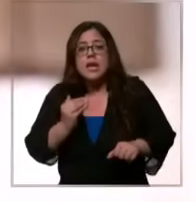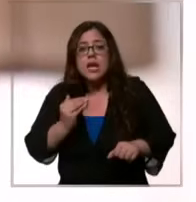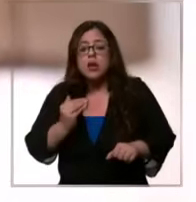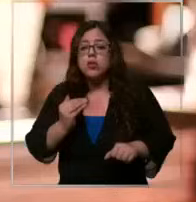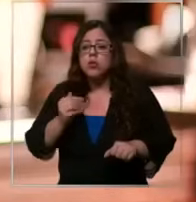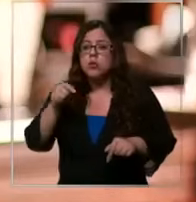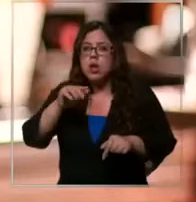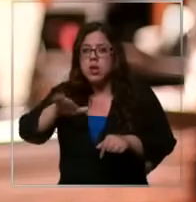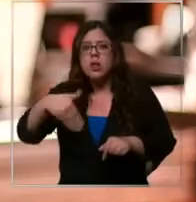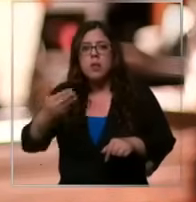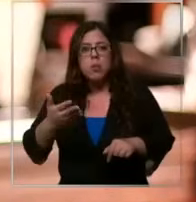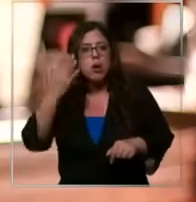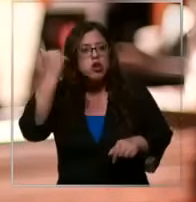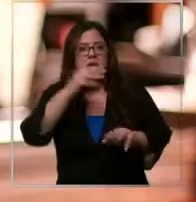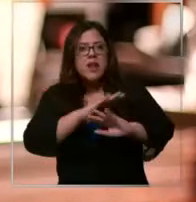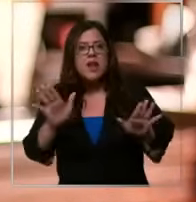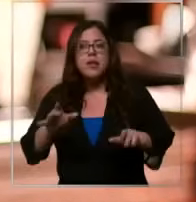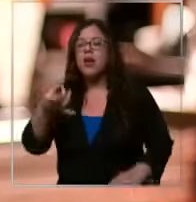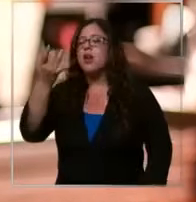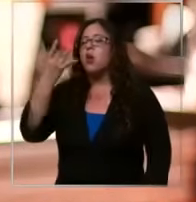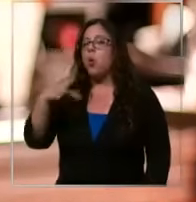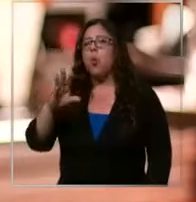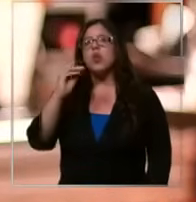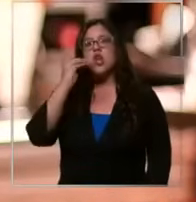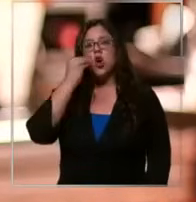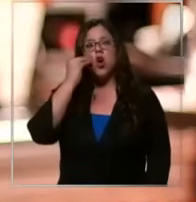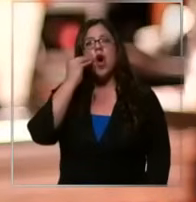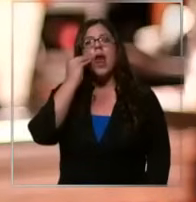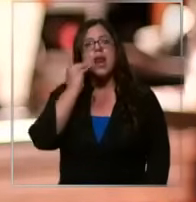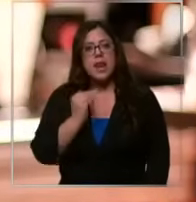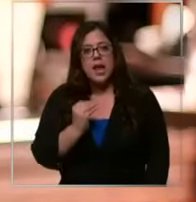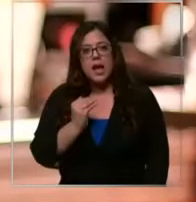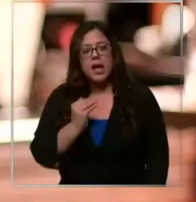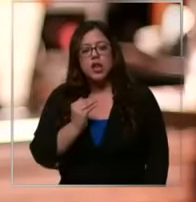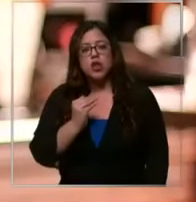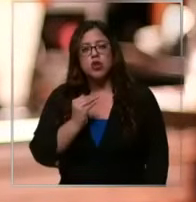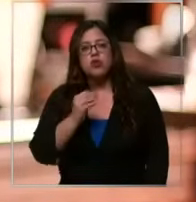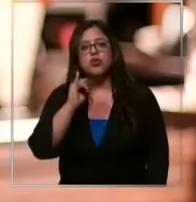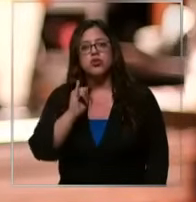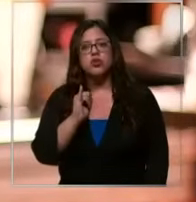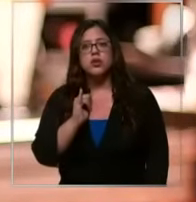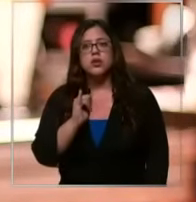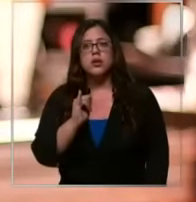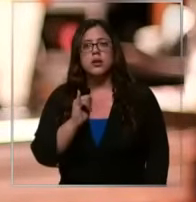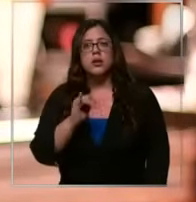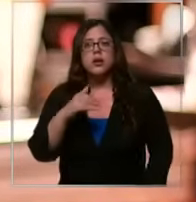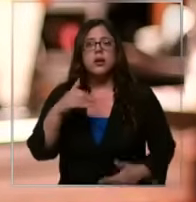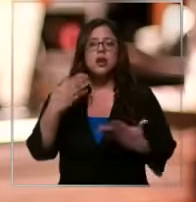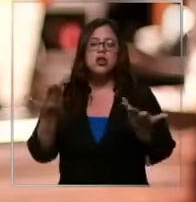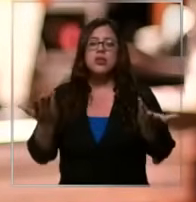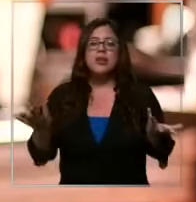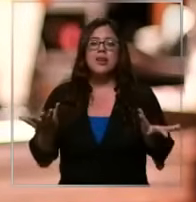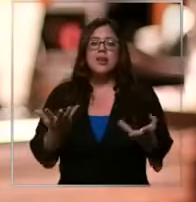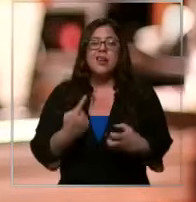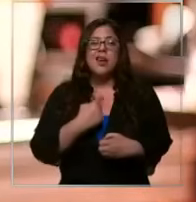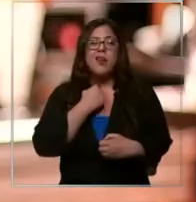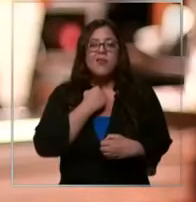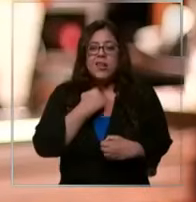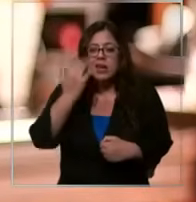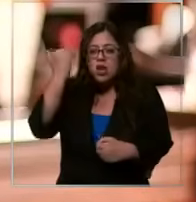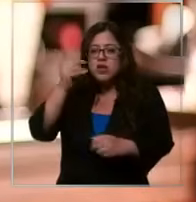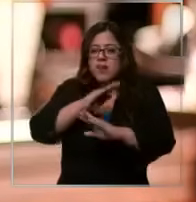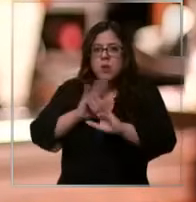Chile. Único nieto, el primero, sí, sí. Entonces nos aflige no saber de